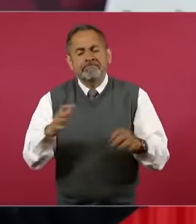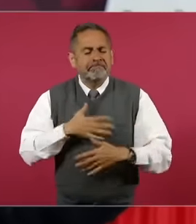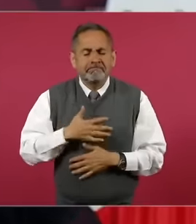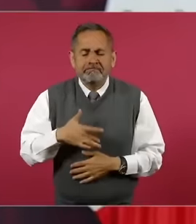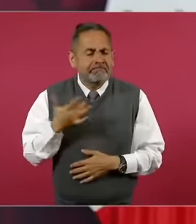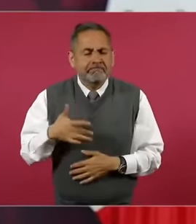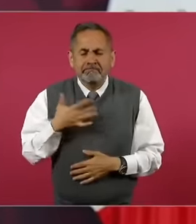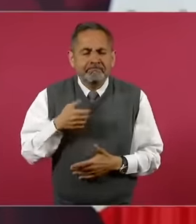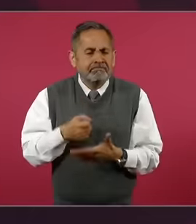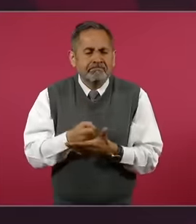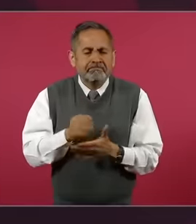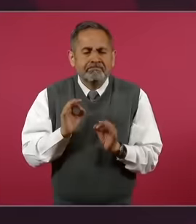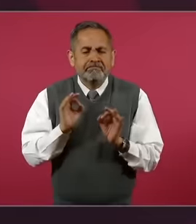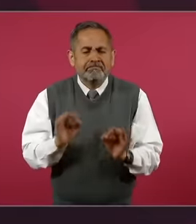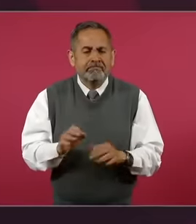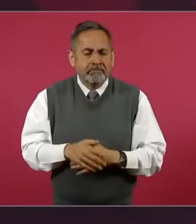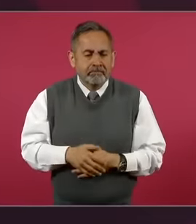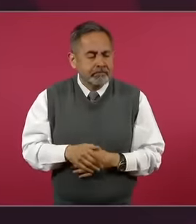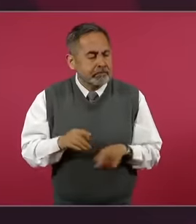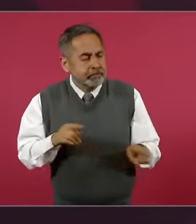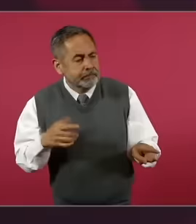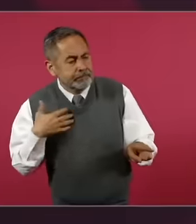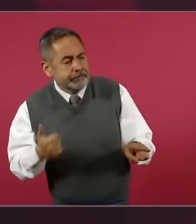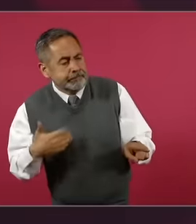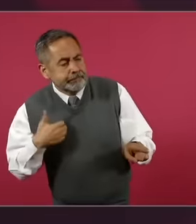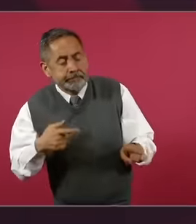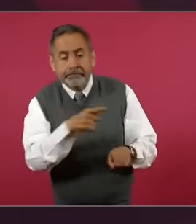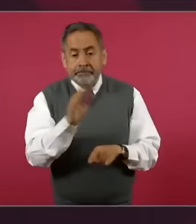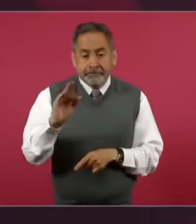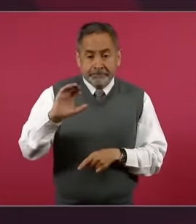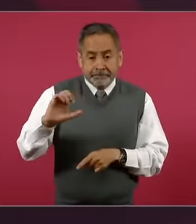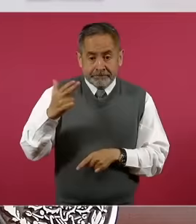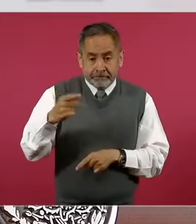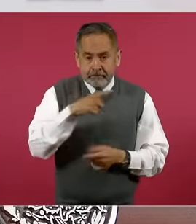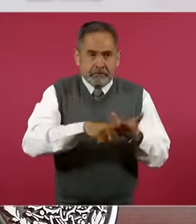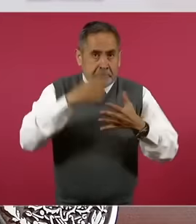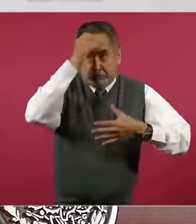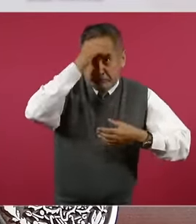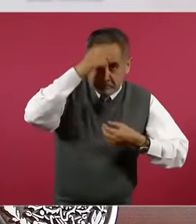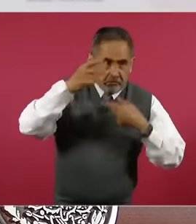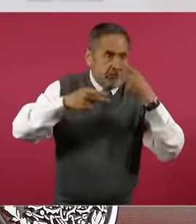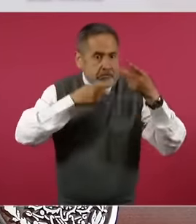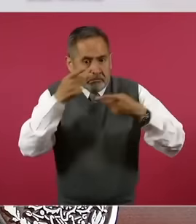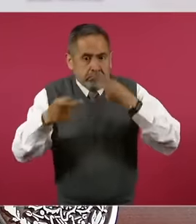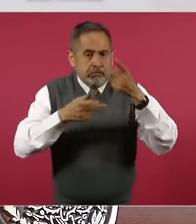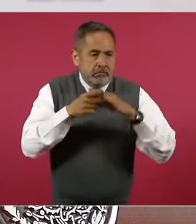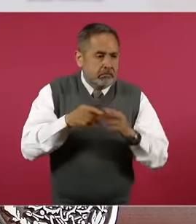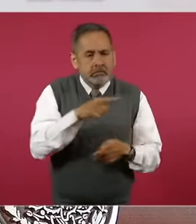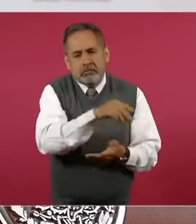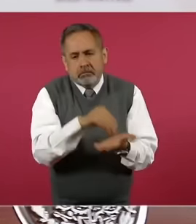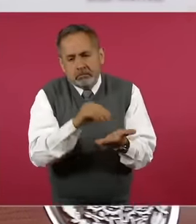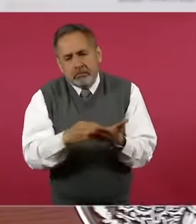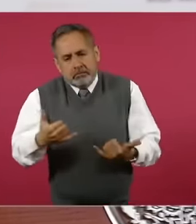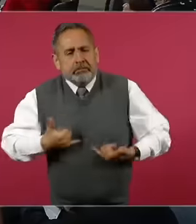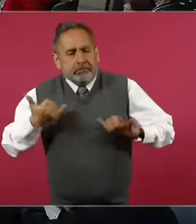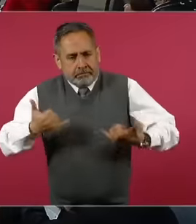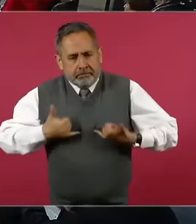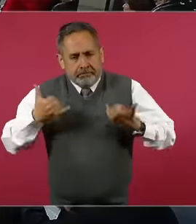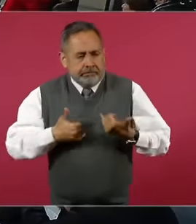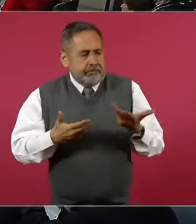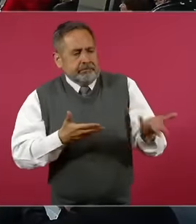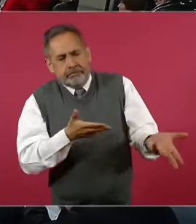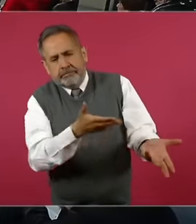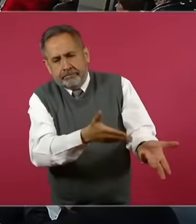Yo a veces entiendo a Calderón que sigue opinando, ¿no? pero es que está muy joven. O